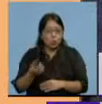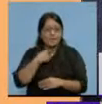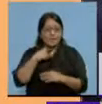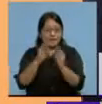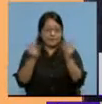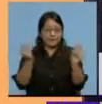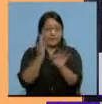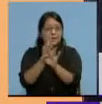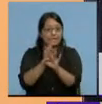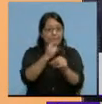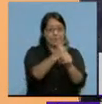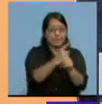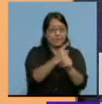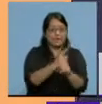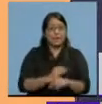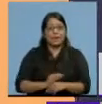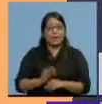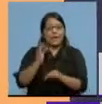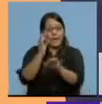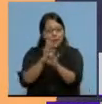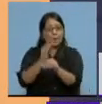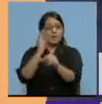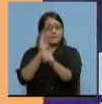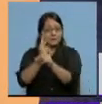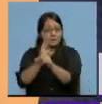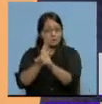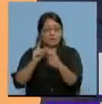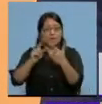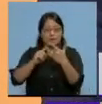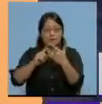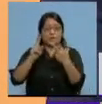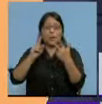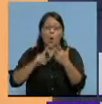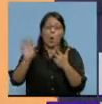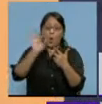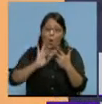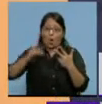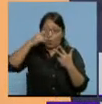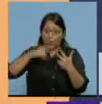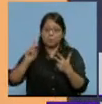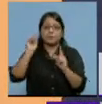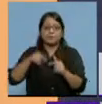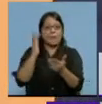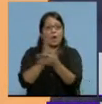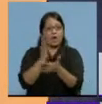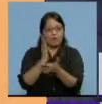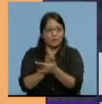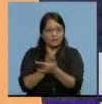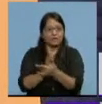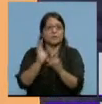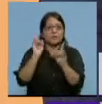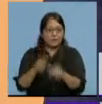terminar la primaria, la secundaria o la otra obligación que tienen, que es una